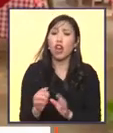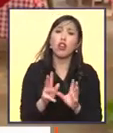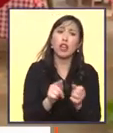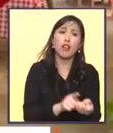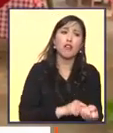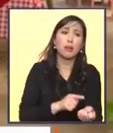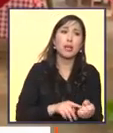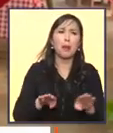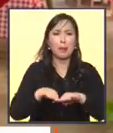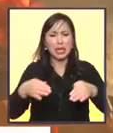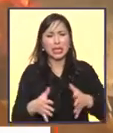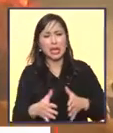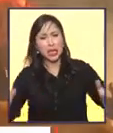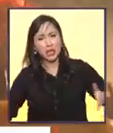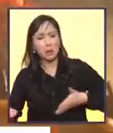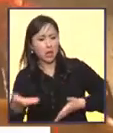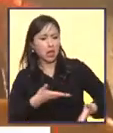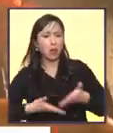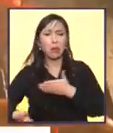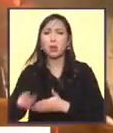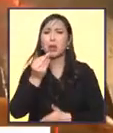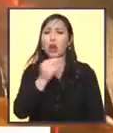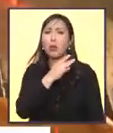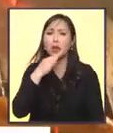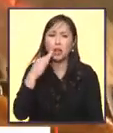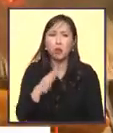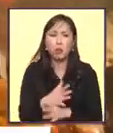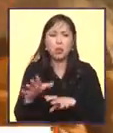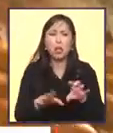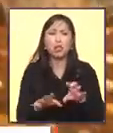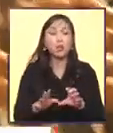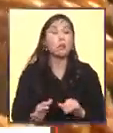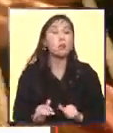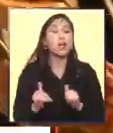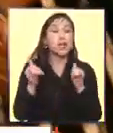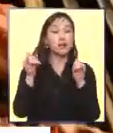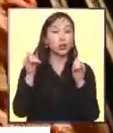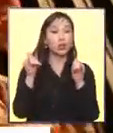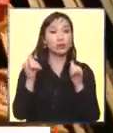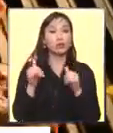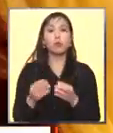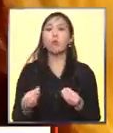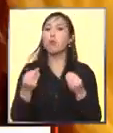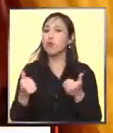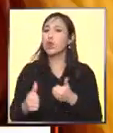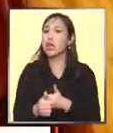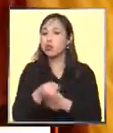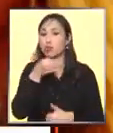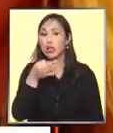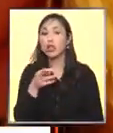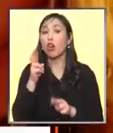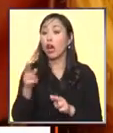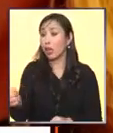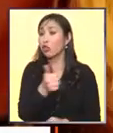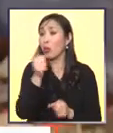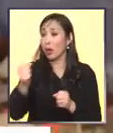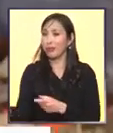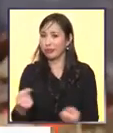mesas grandes, mesas para compartir, para comer rico, abundante, pasarlo muy bien. Una muy buena recomendación que espero que todos puedan venir a